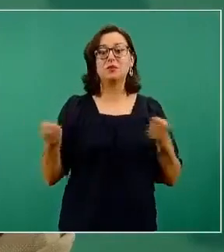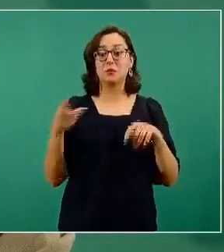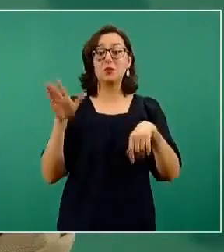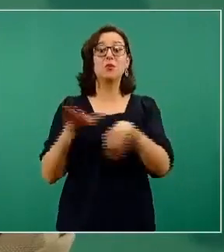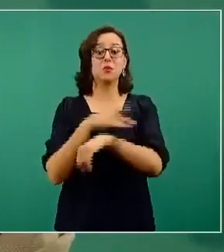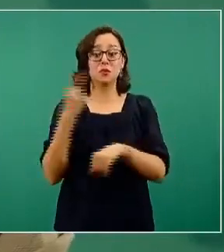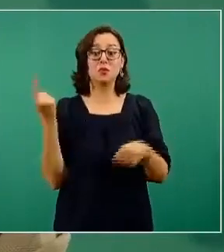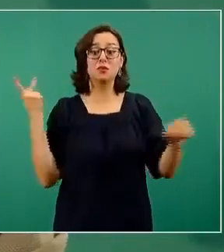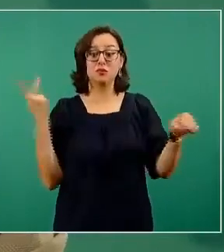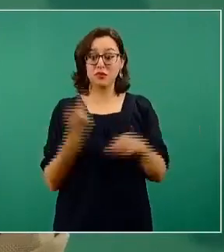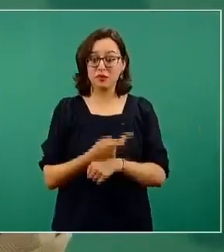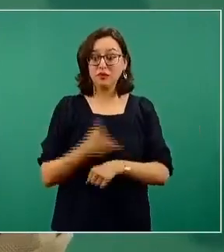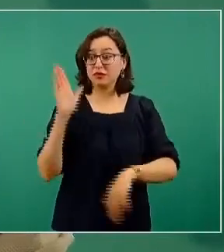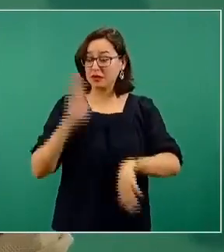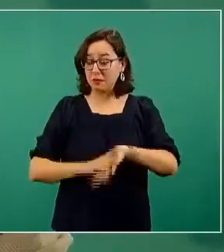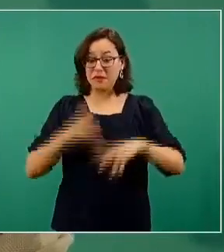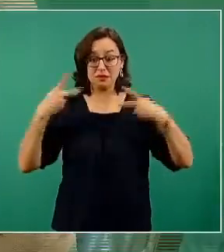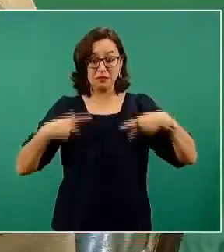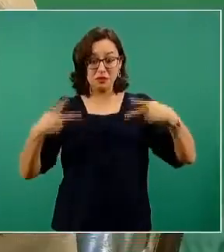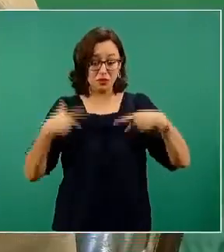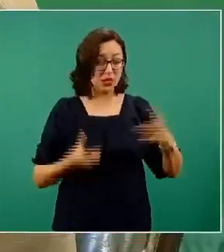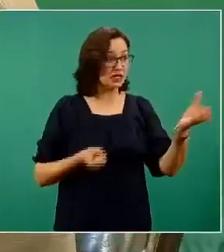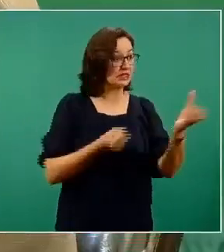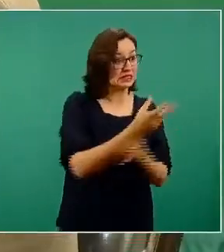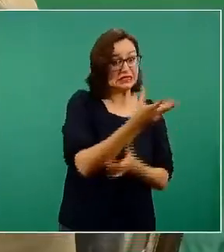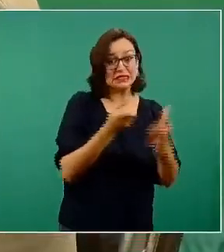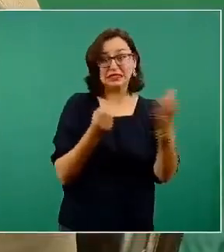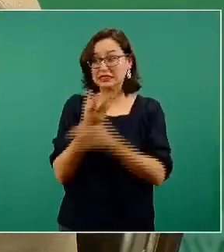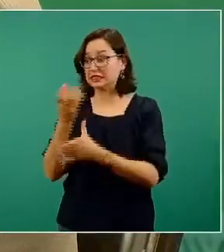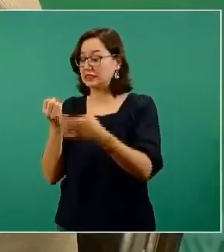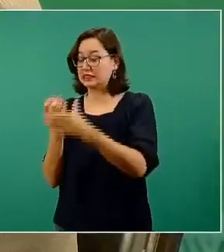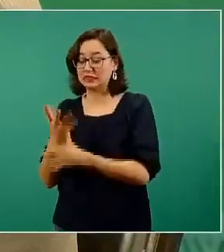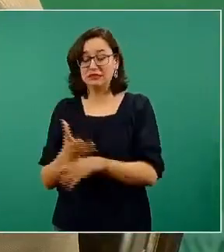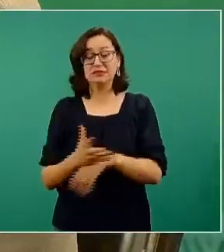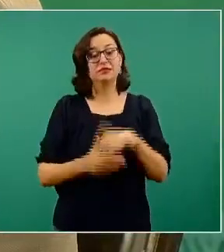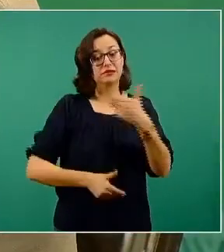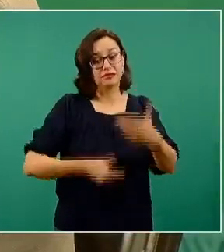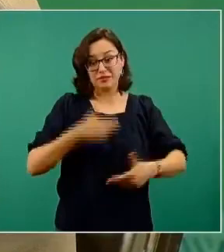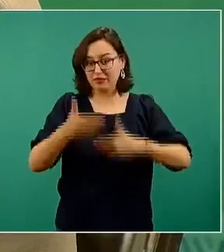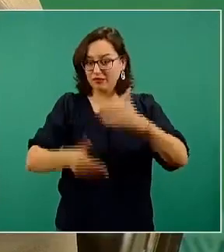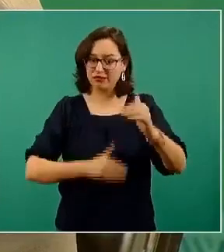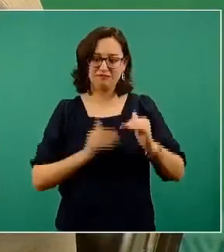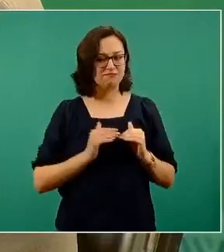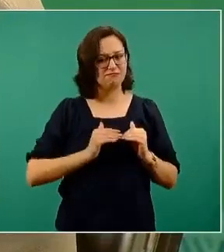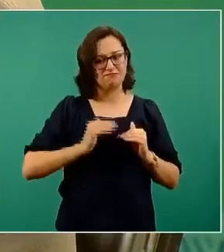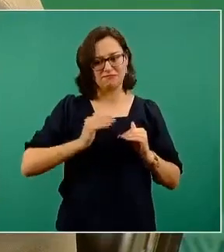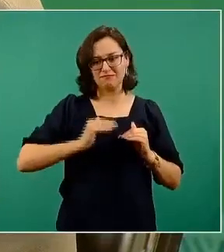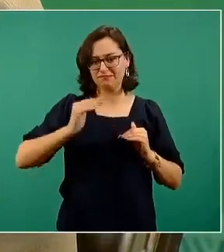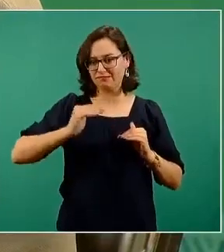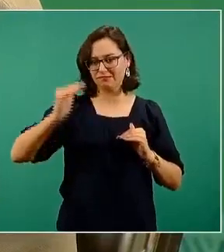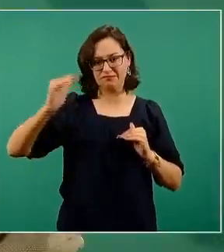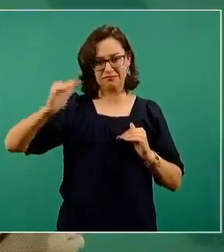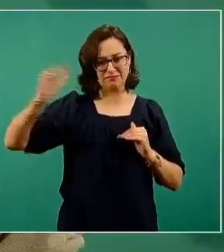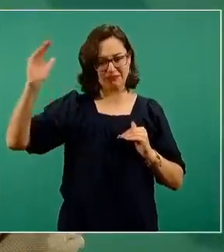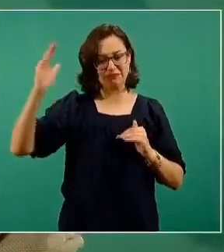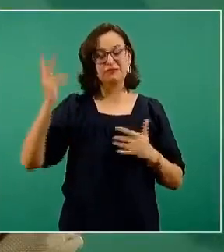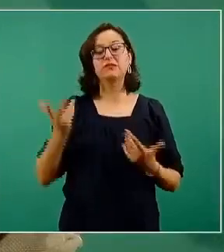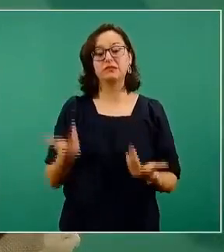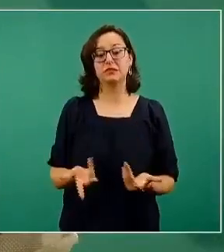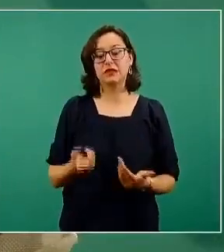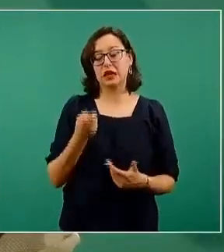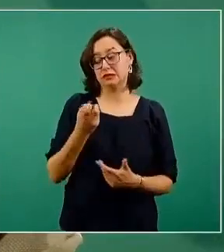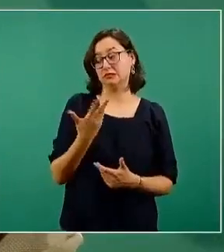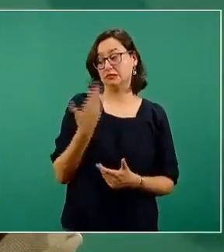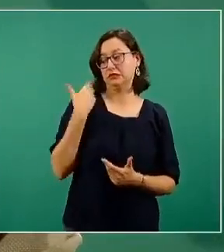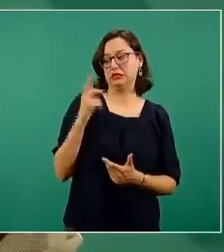se aumentara el movimiento en el espacio público, aumentar una cosa que ya de por sí ya estaba en niveles muy importantes,